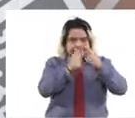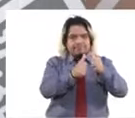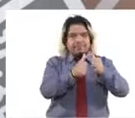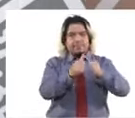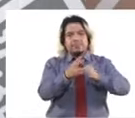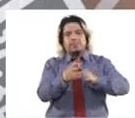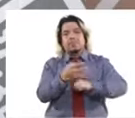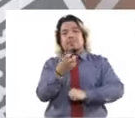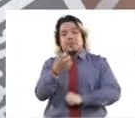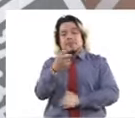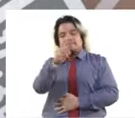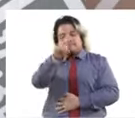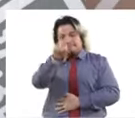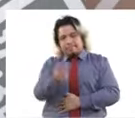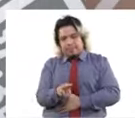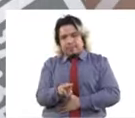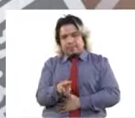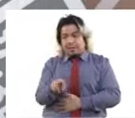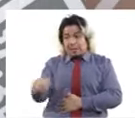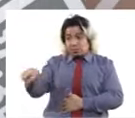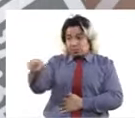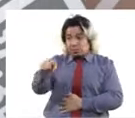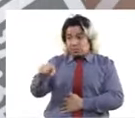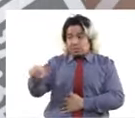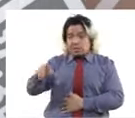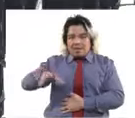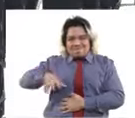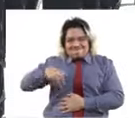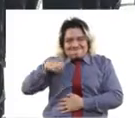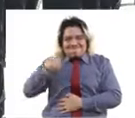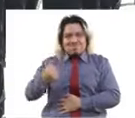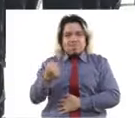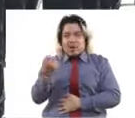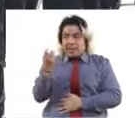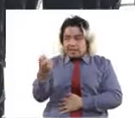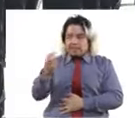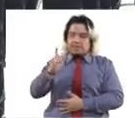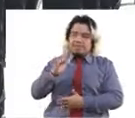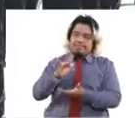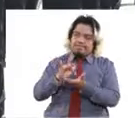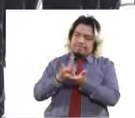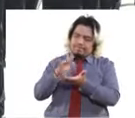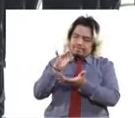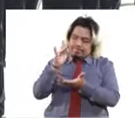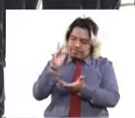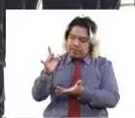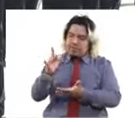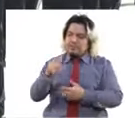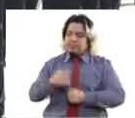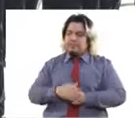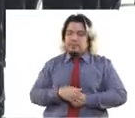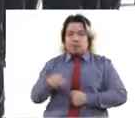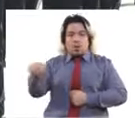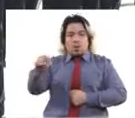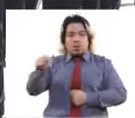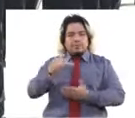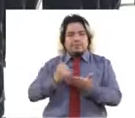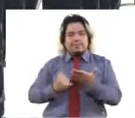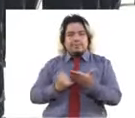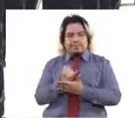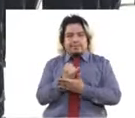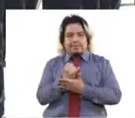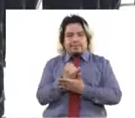agradecemos enormemente su sacrificio. Ustedes han elegido un